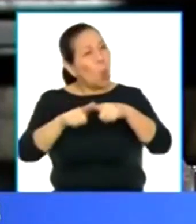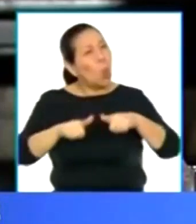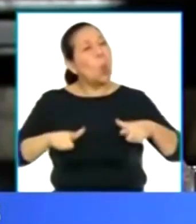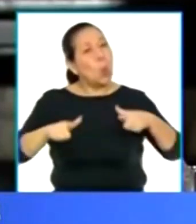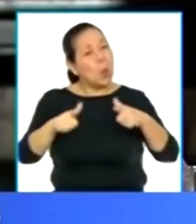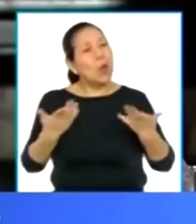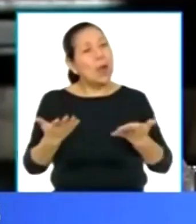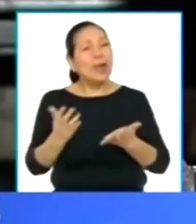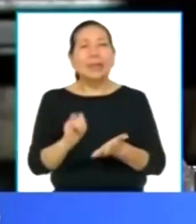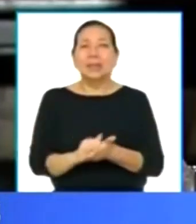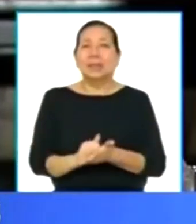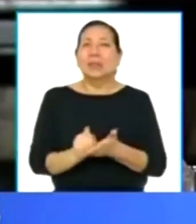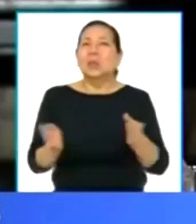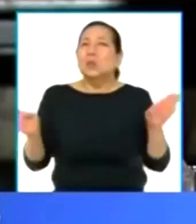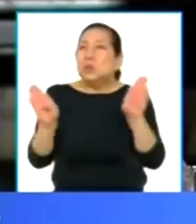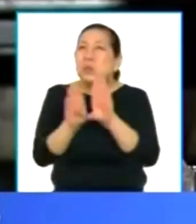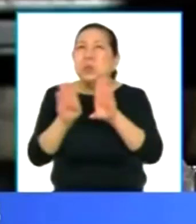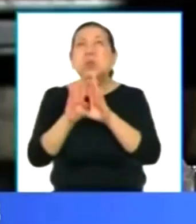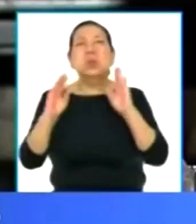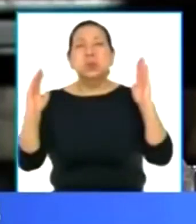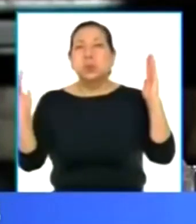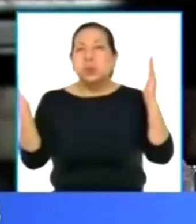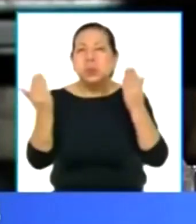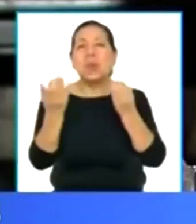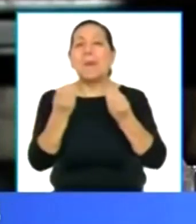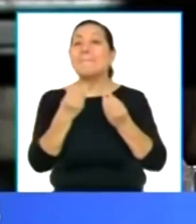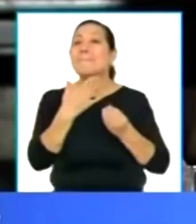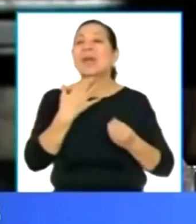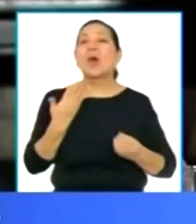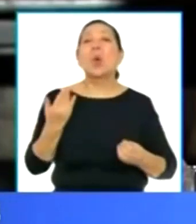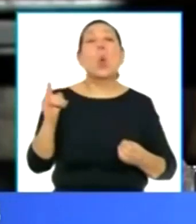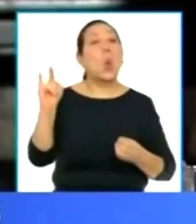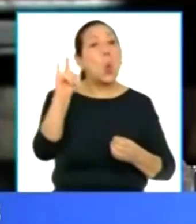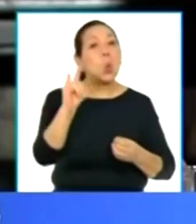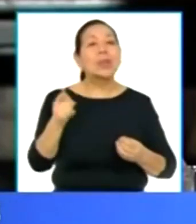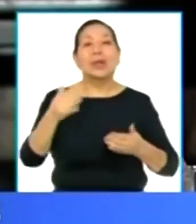lugares en que son espacios cerrados, también